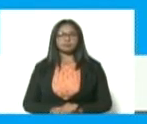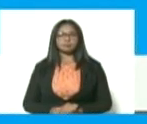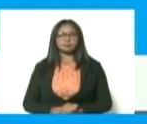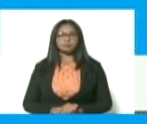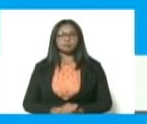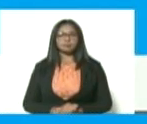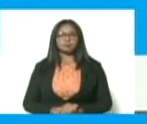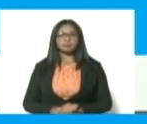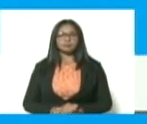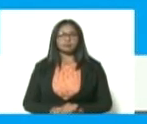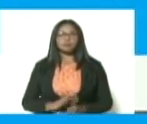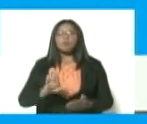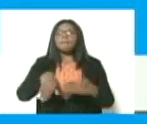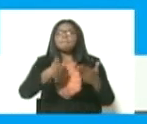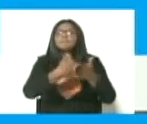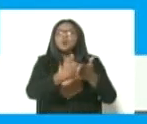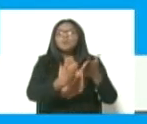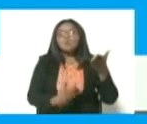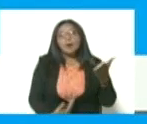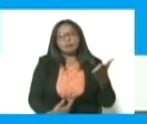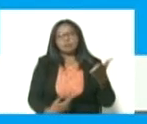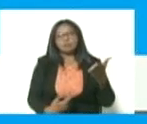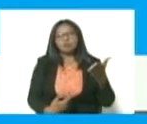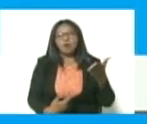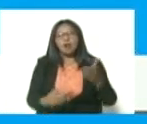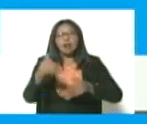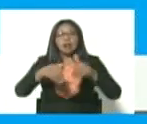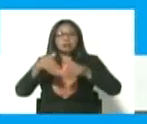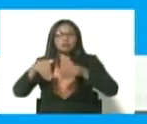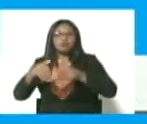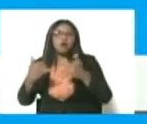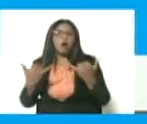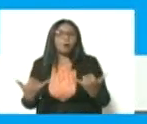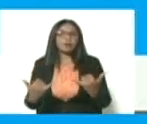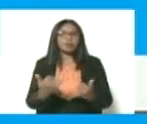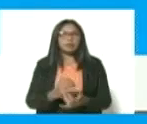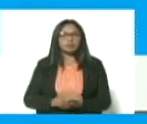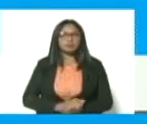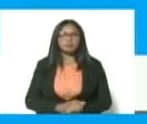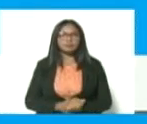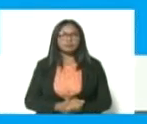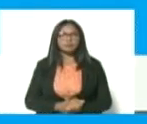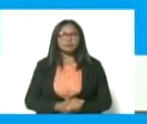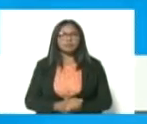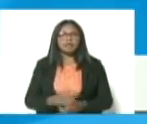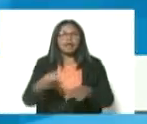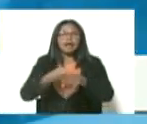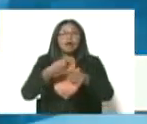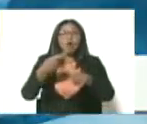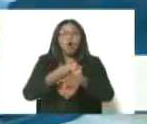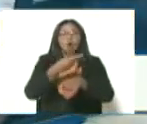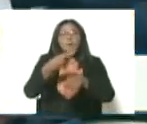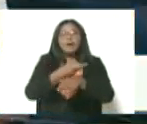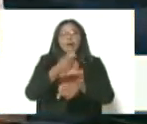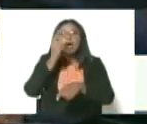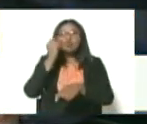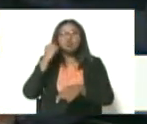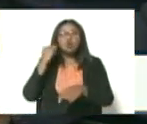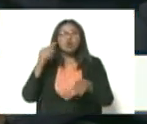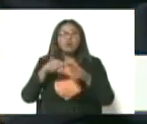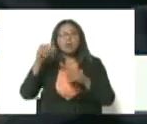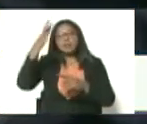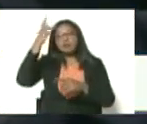Se ha propuesto que la elección que corresponde es la de gobernadores y gobernadoras y consejos